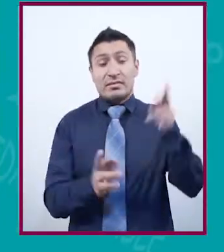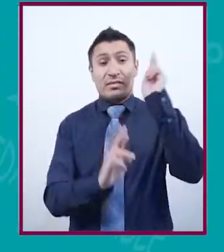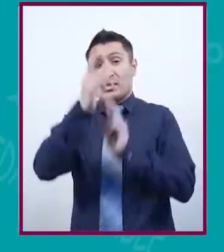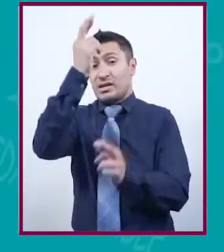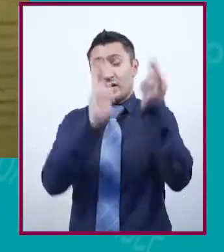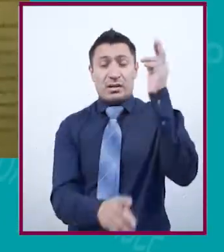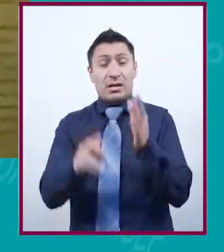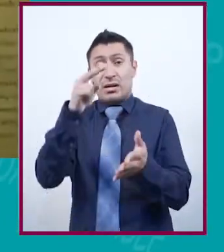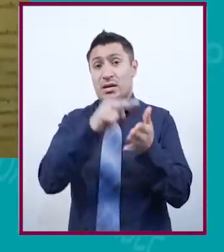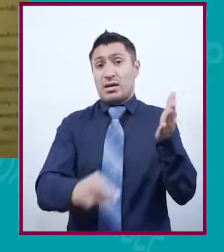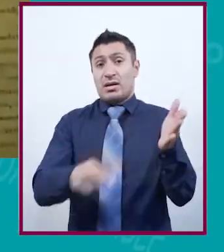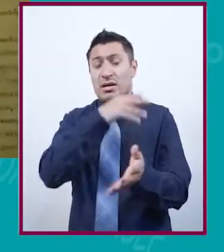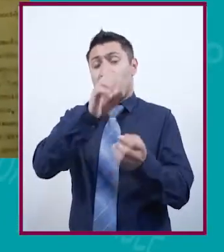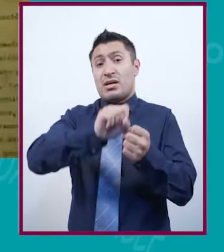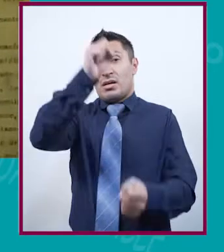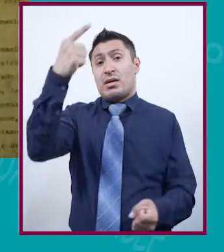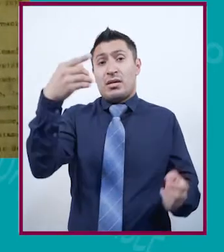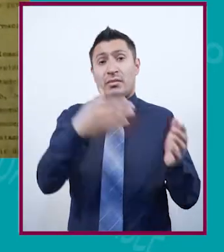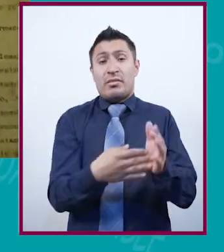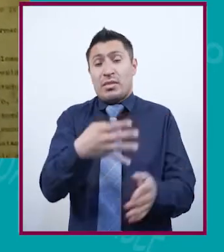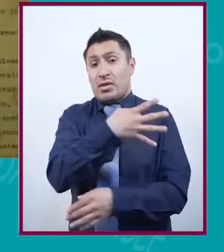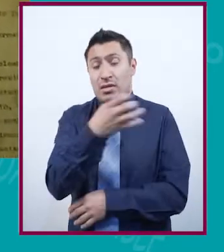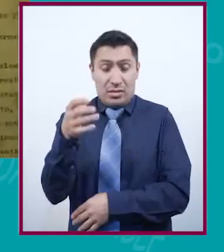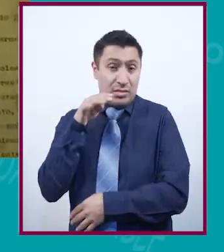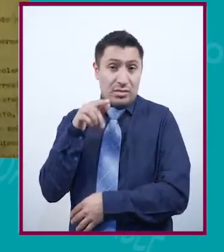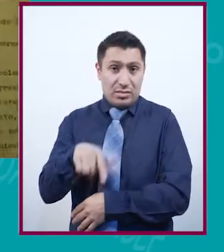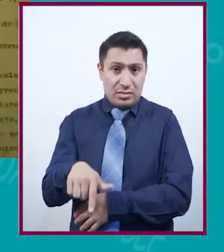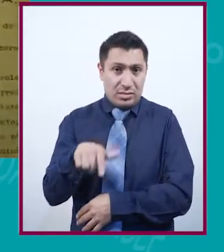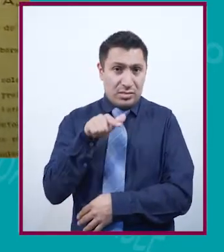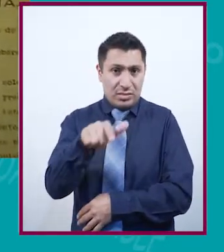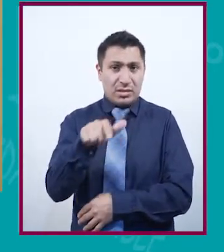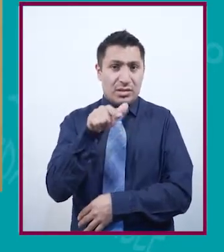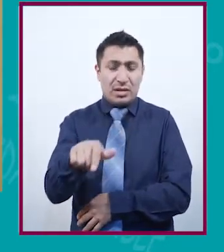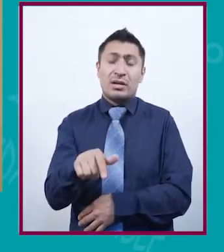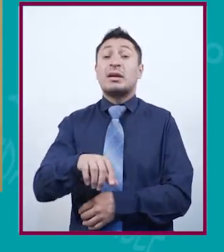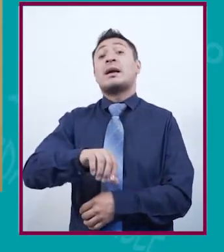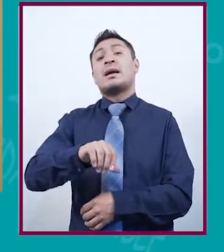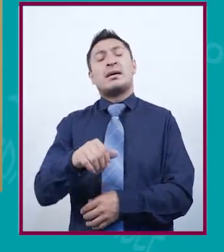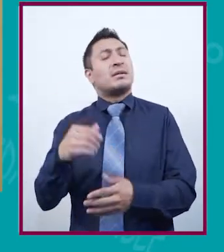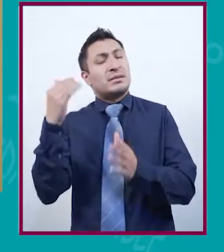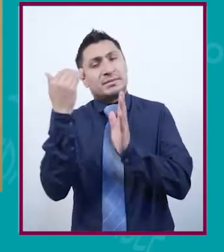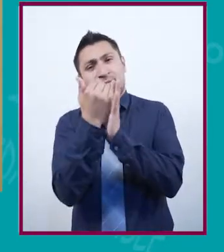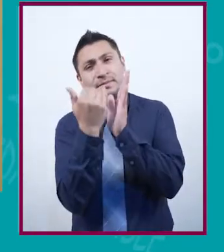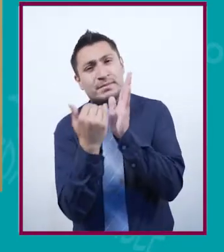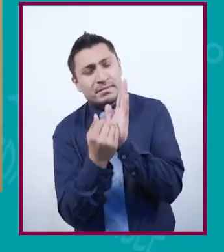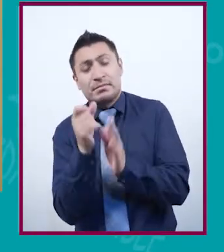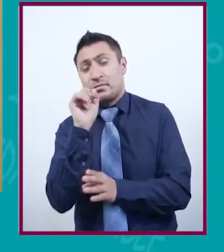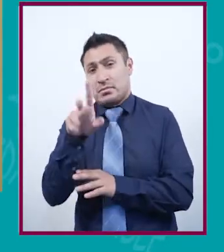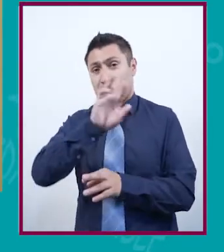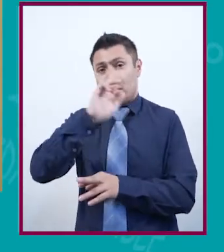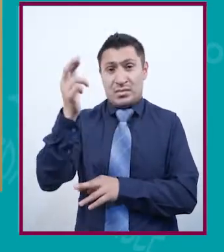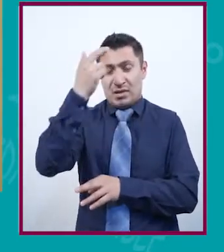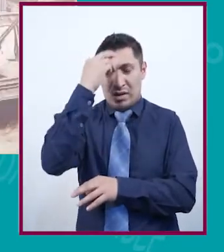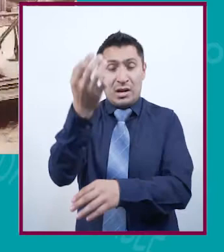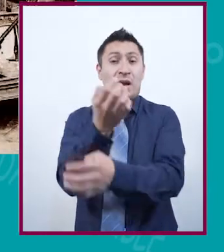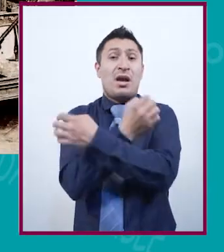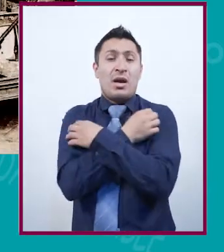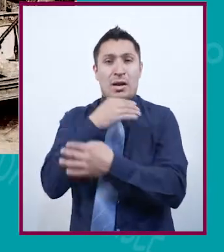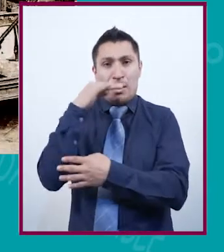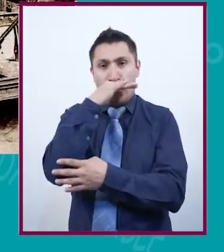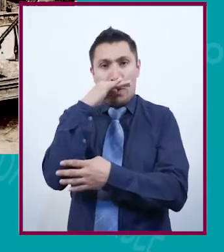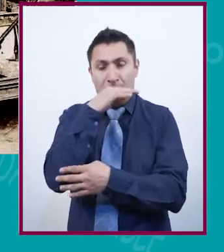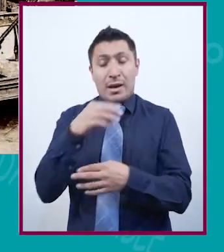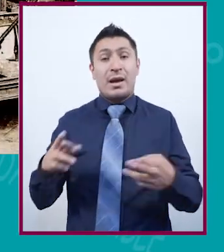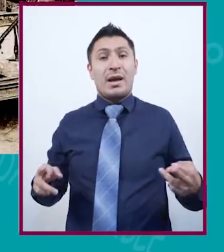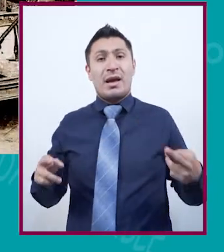la Revolución, se firmó la Constitución de 1917. Entre otras cosas, en ella se reconoció la